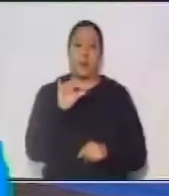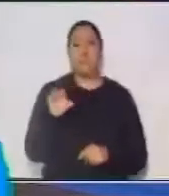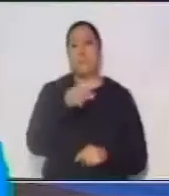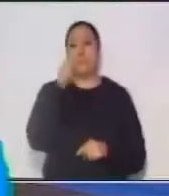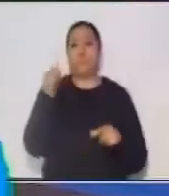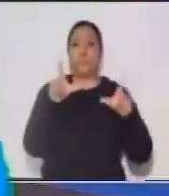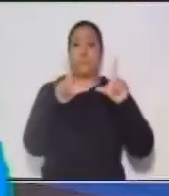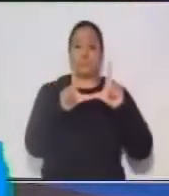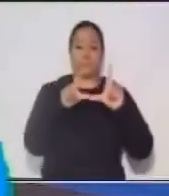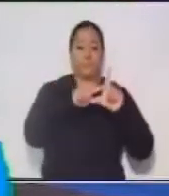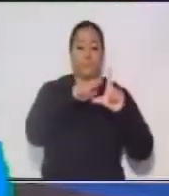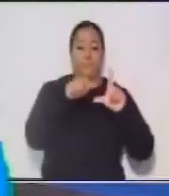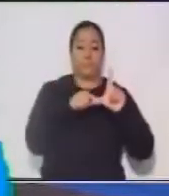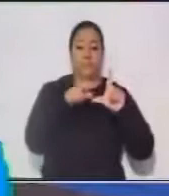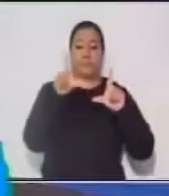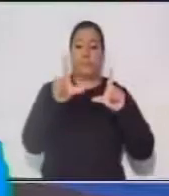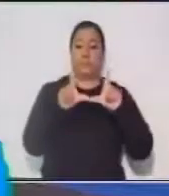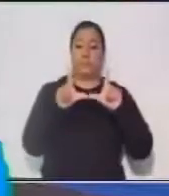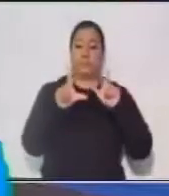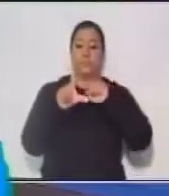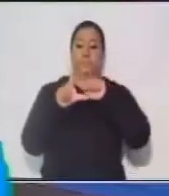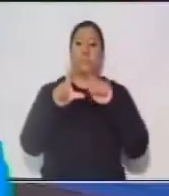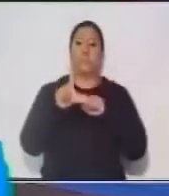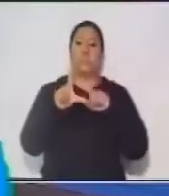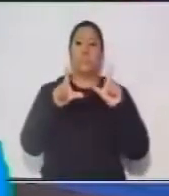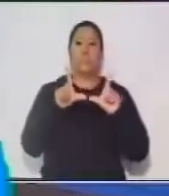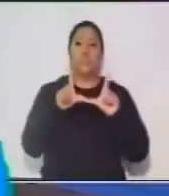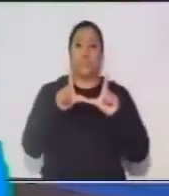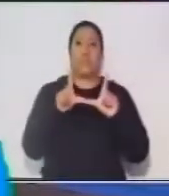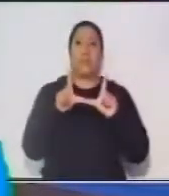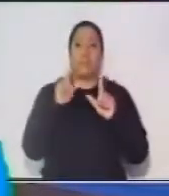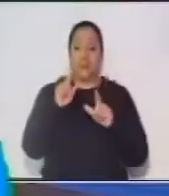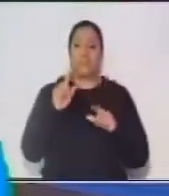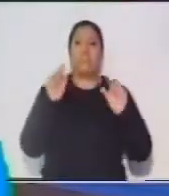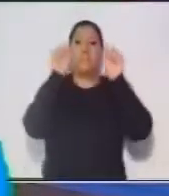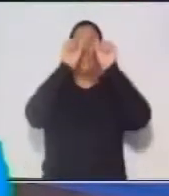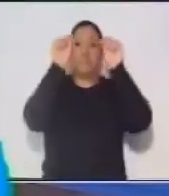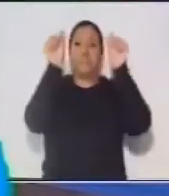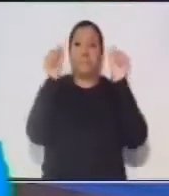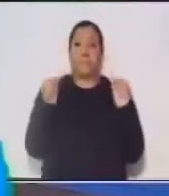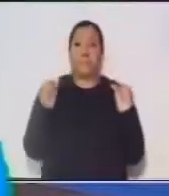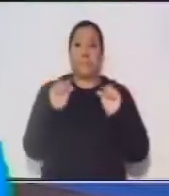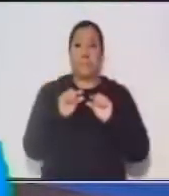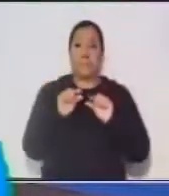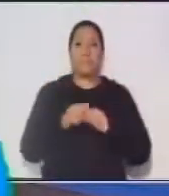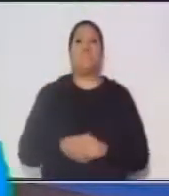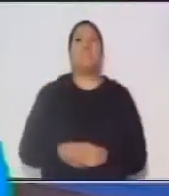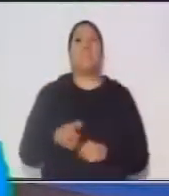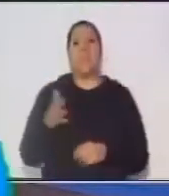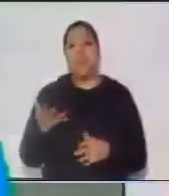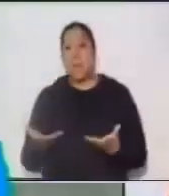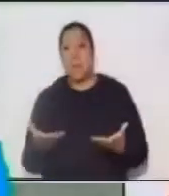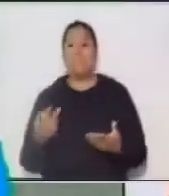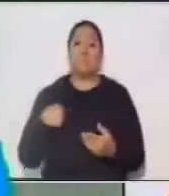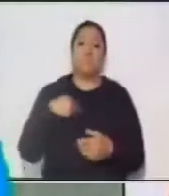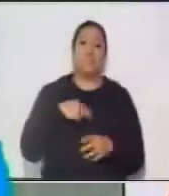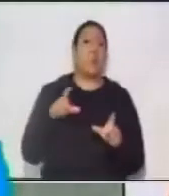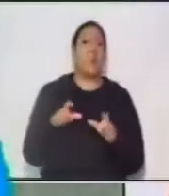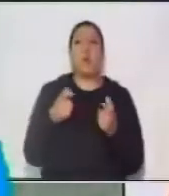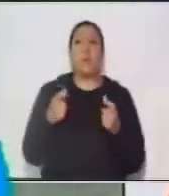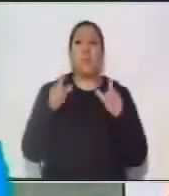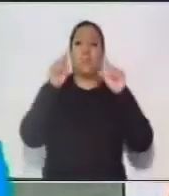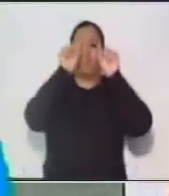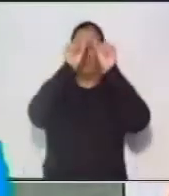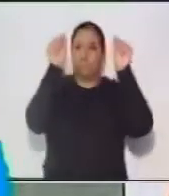ángulos rectos. El perímetro de un cuadrilátero, pues lo encontramos sumando, ¿verdad?,